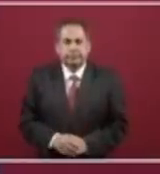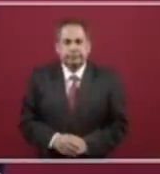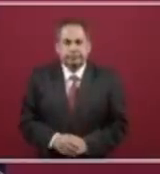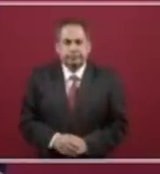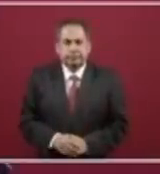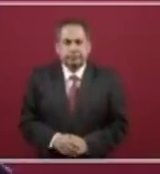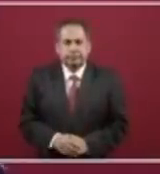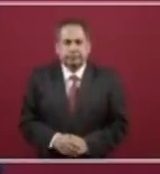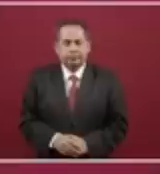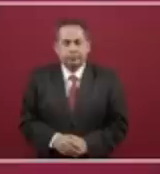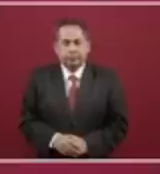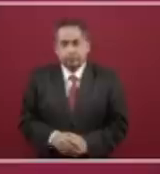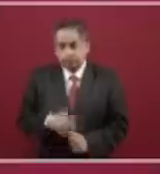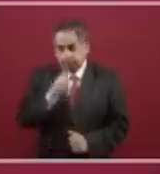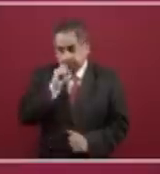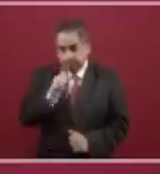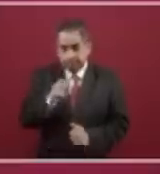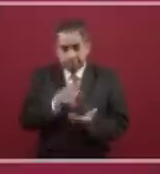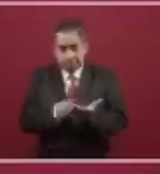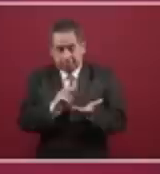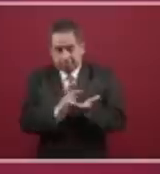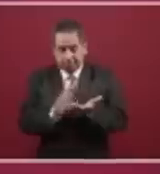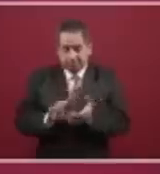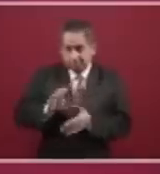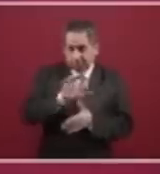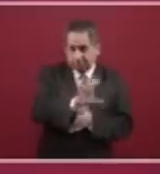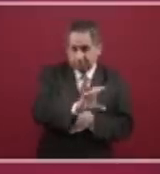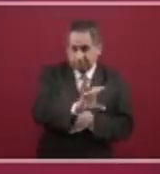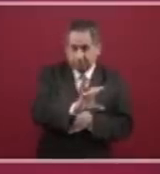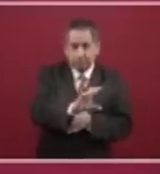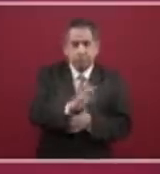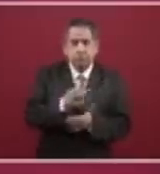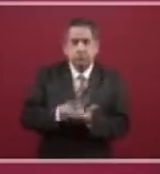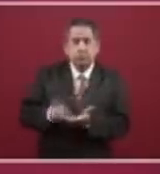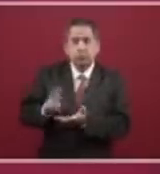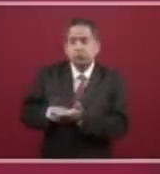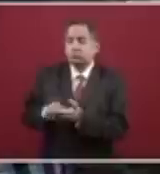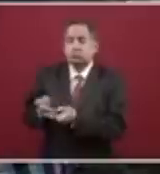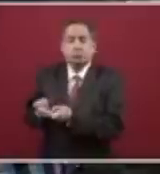además de la inversión pública